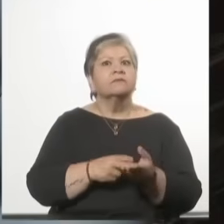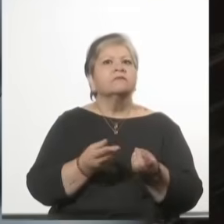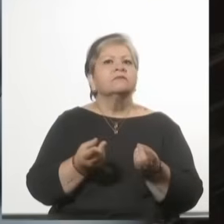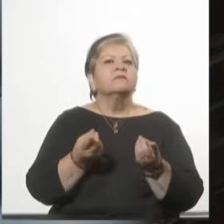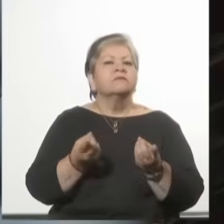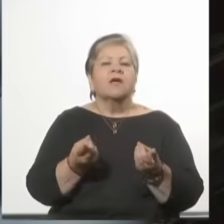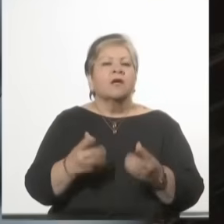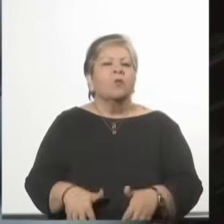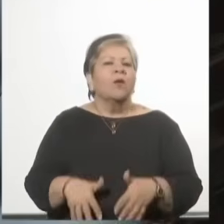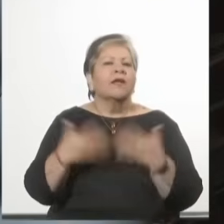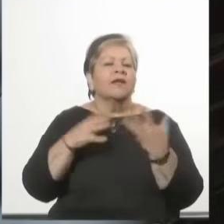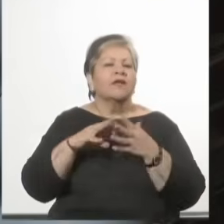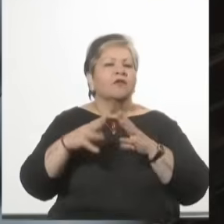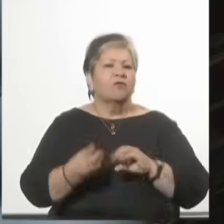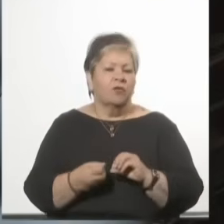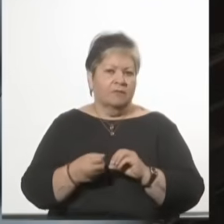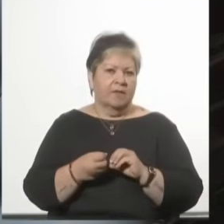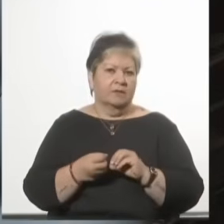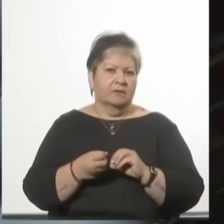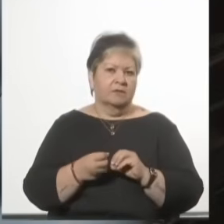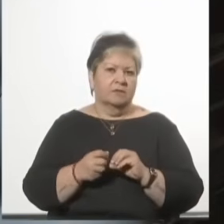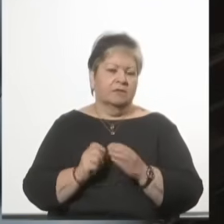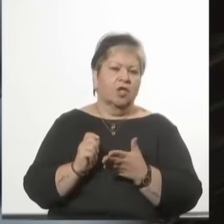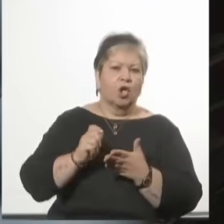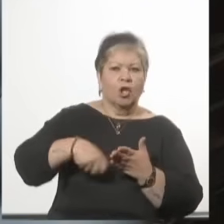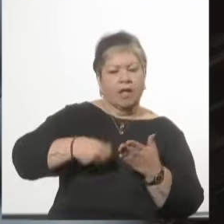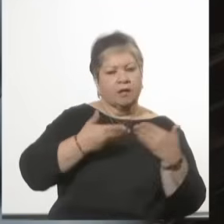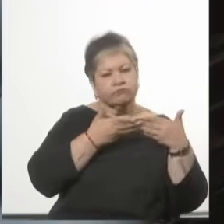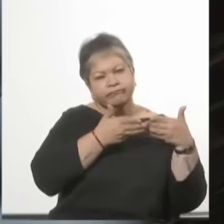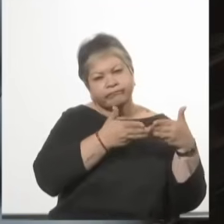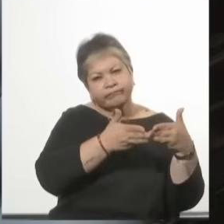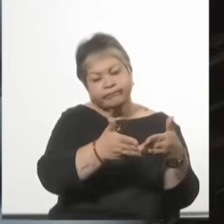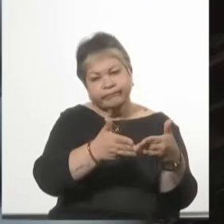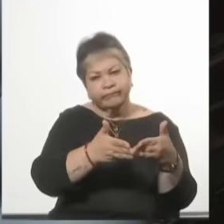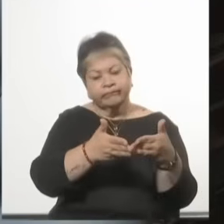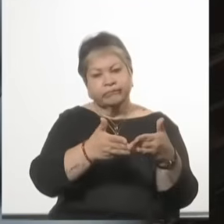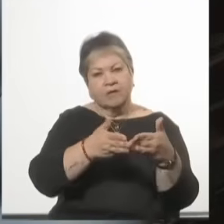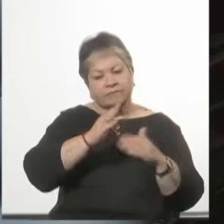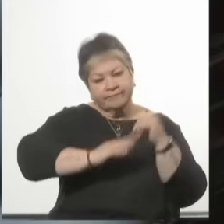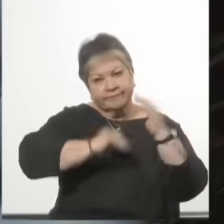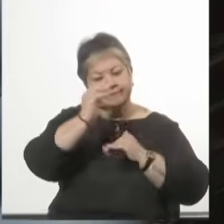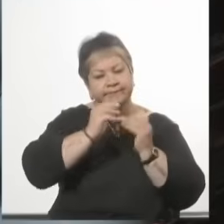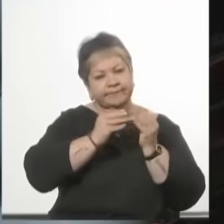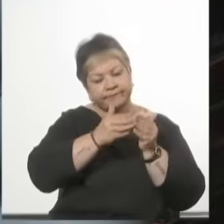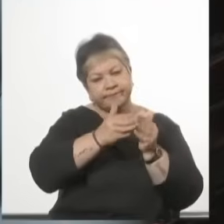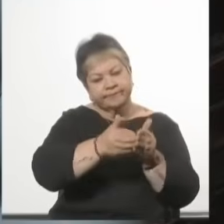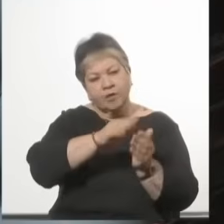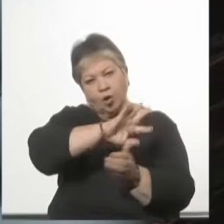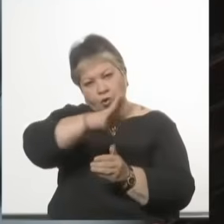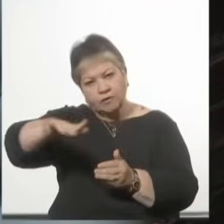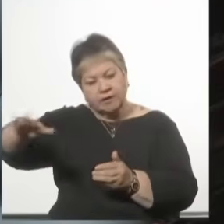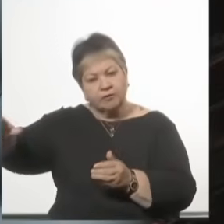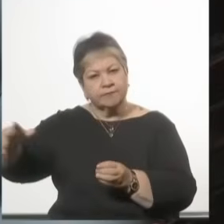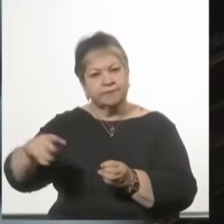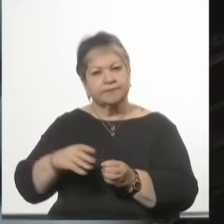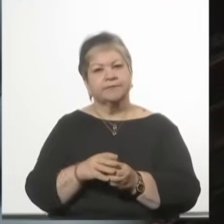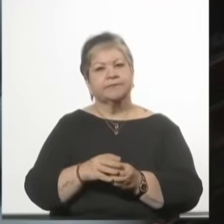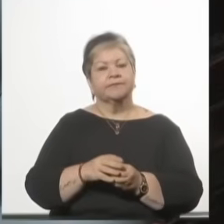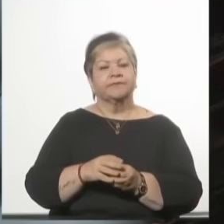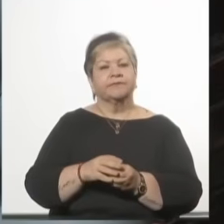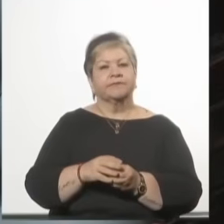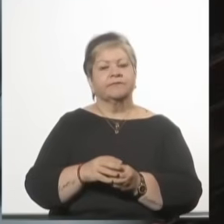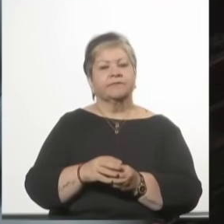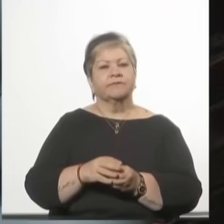cualquier precio con las patrulleras oceánicas. Nos adelantamos a decir, para